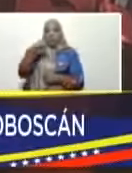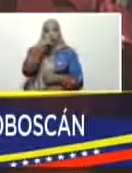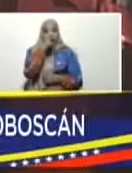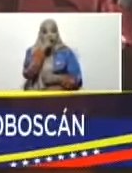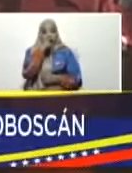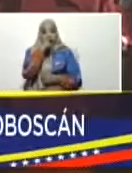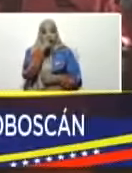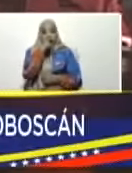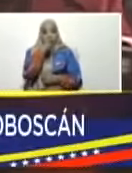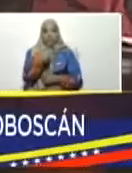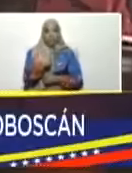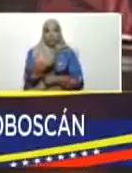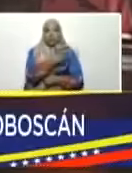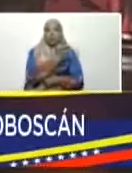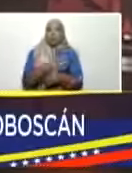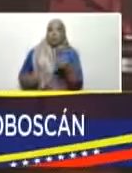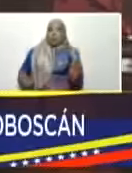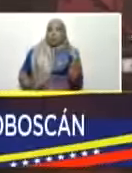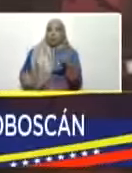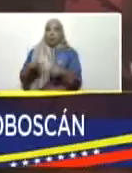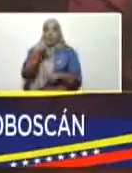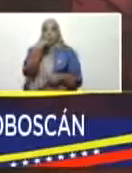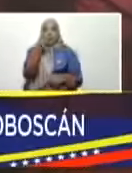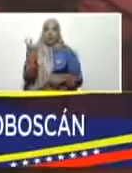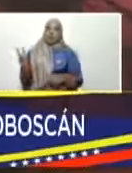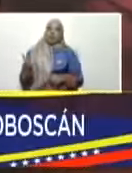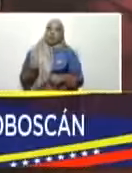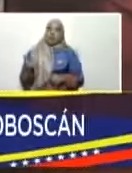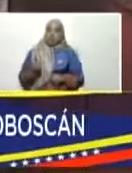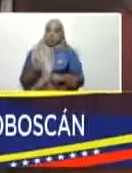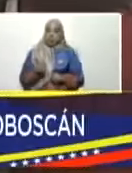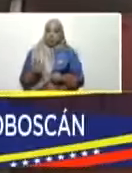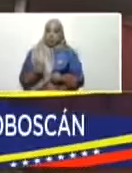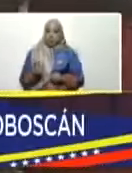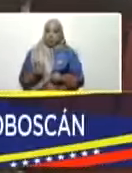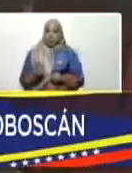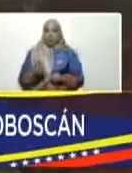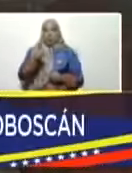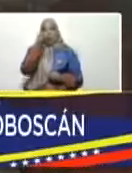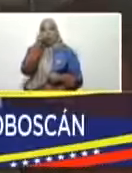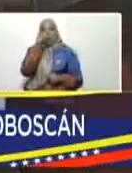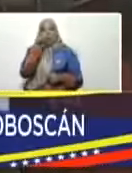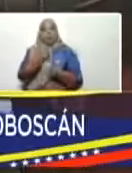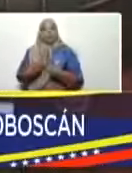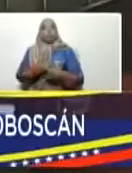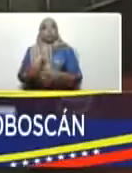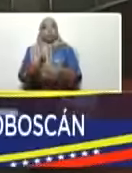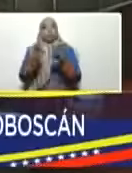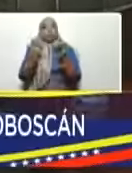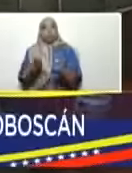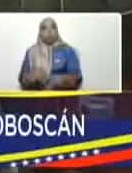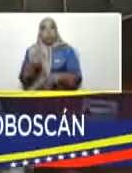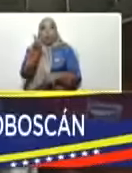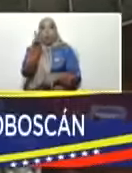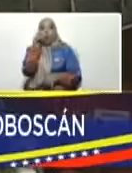Moro, soy presidente de la República Bolivariana de Venezuela, hombre de palabra, hombre